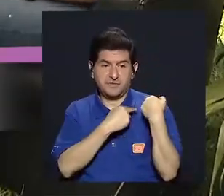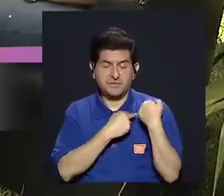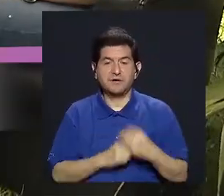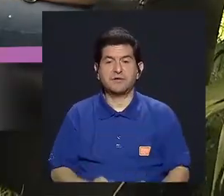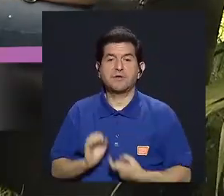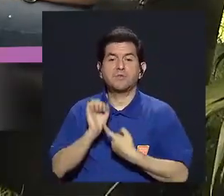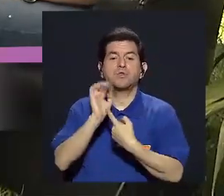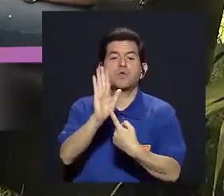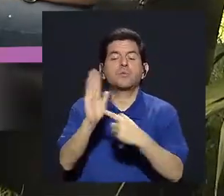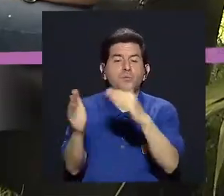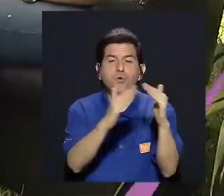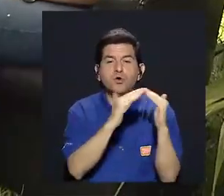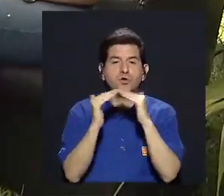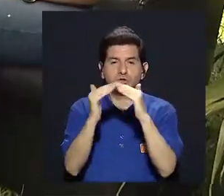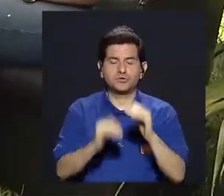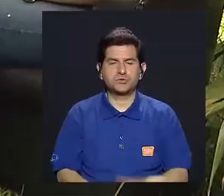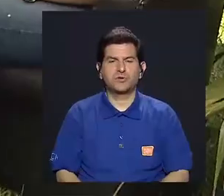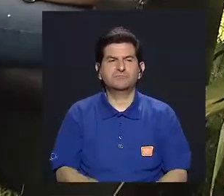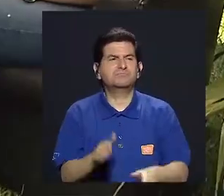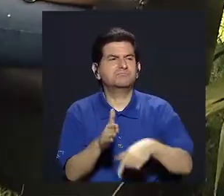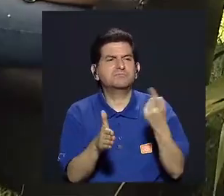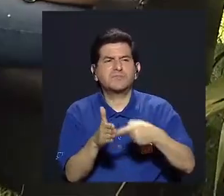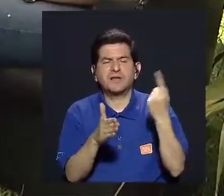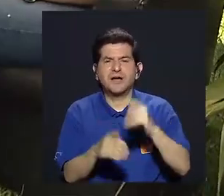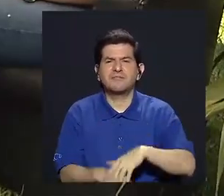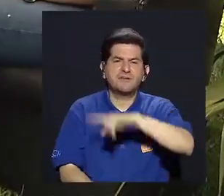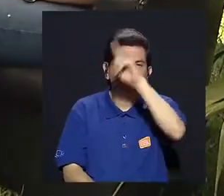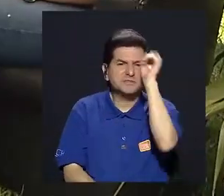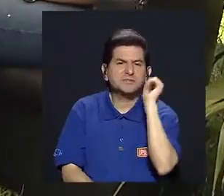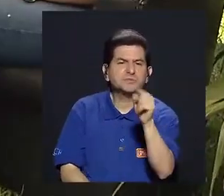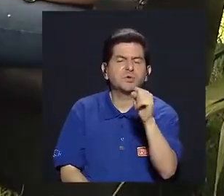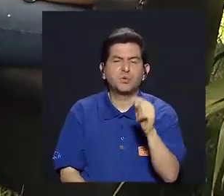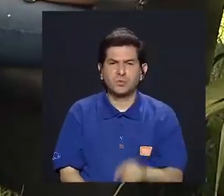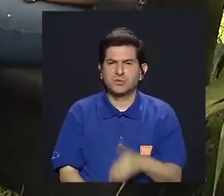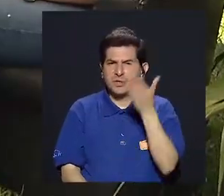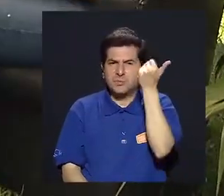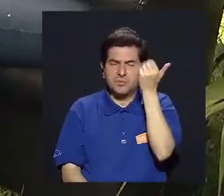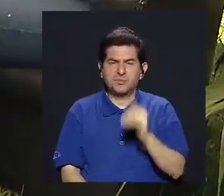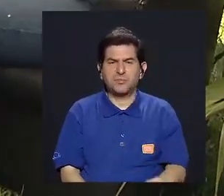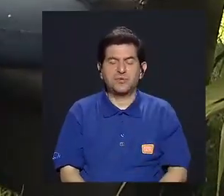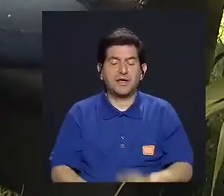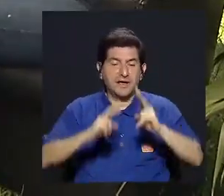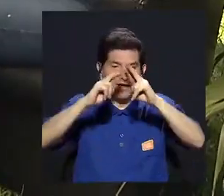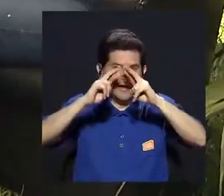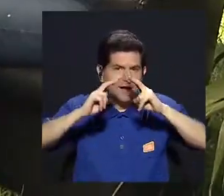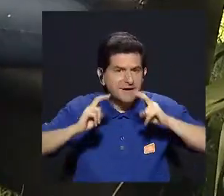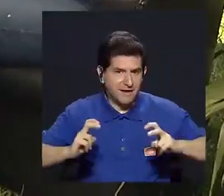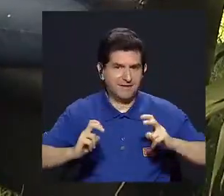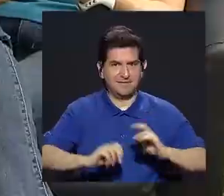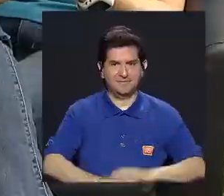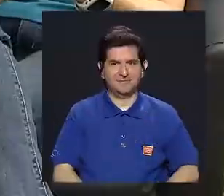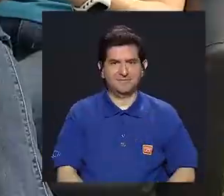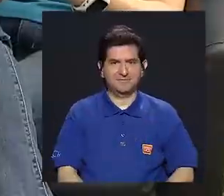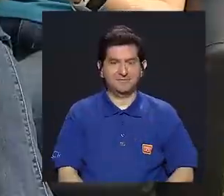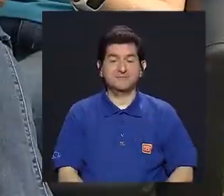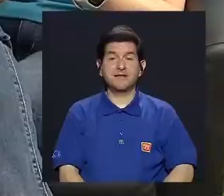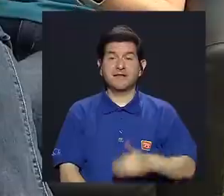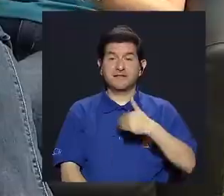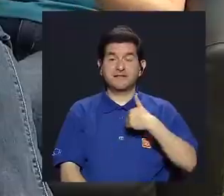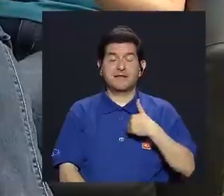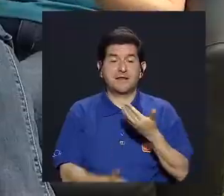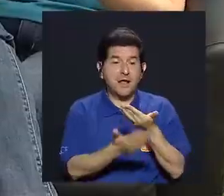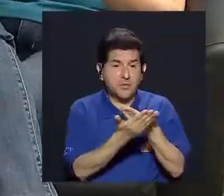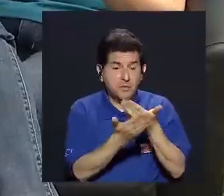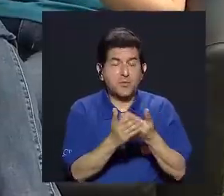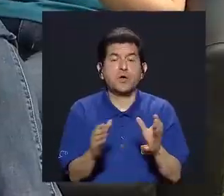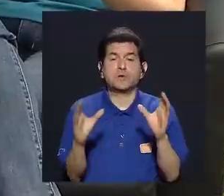proyección en comunidad entonces muchas veces cuando nos han consultado es precisamente por la parte de análisis pero porque contamos